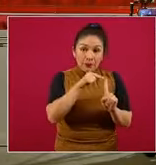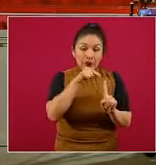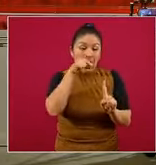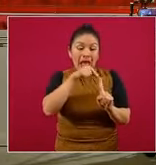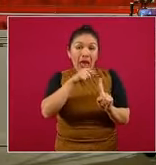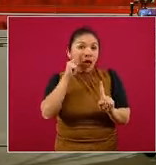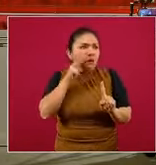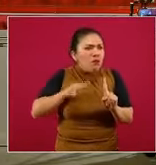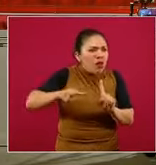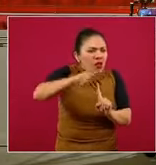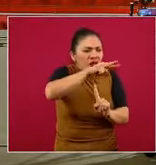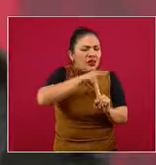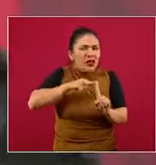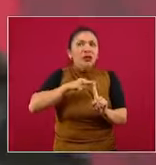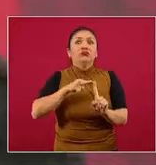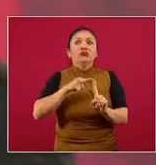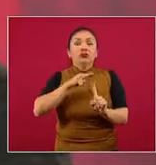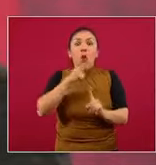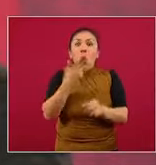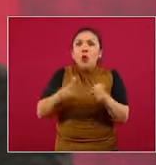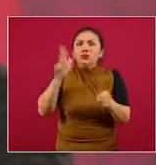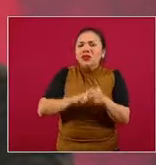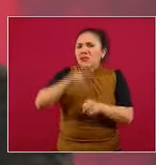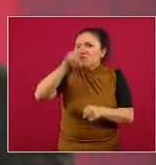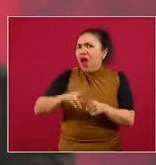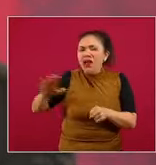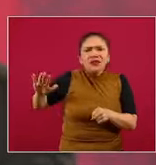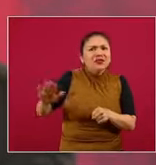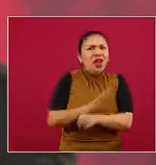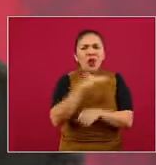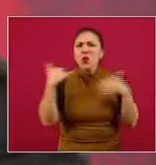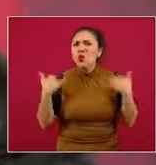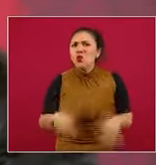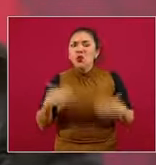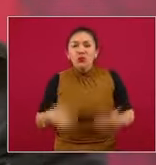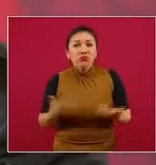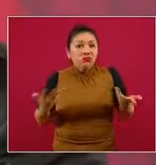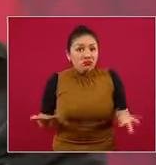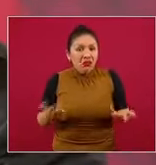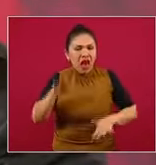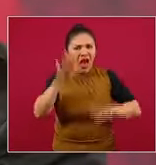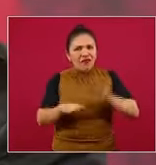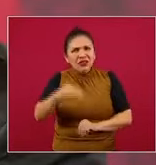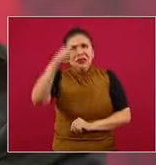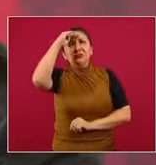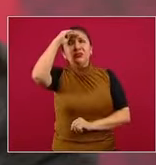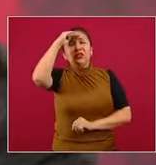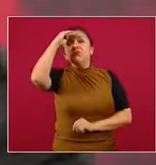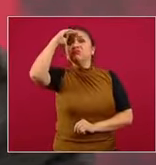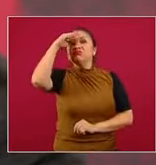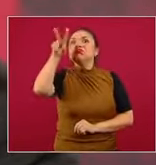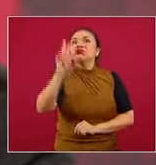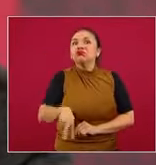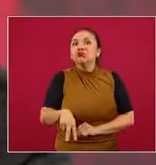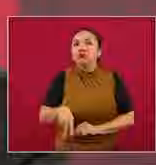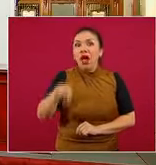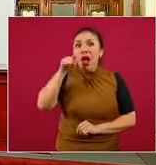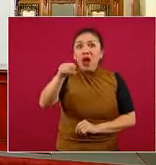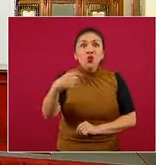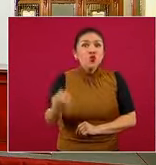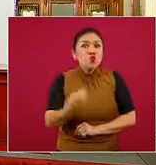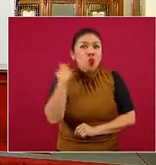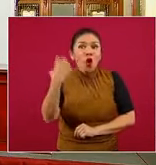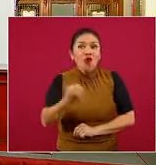ve a su alrededor es un hospital completamente lleno. Y a veces surge la idea de decir, lo que dicen en la